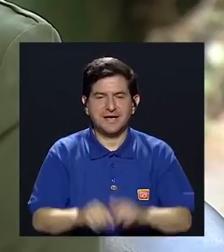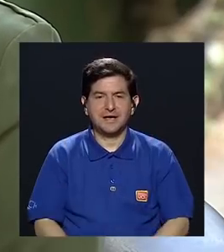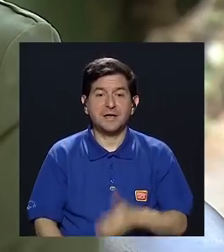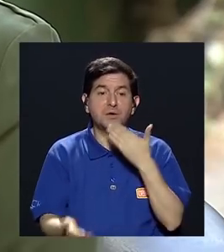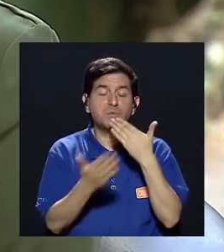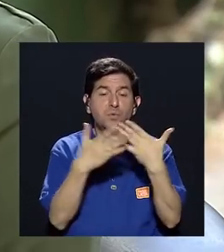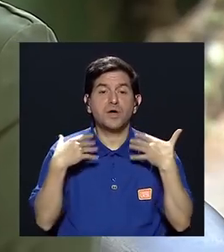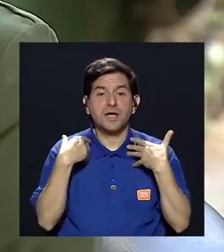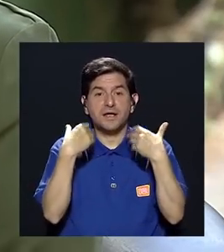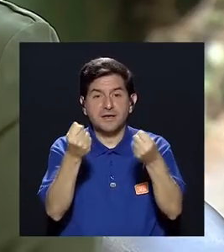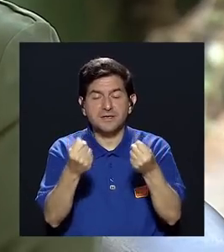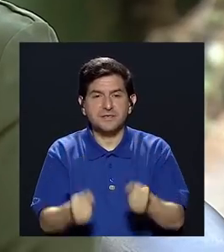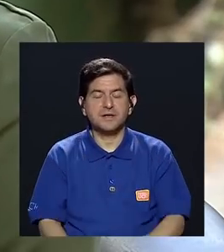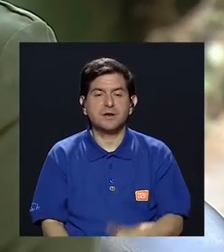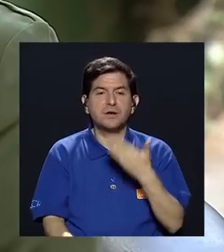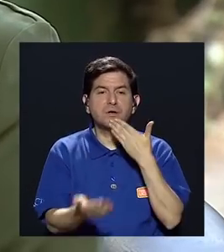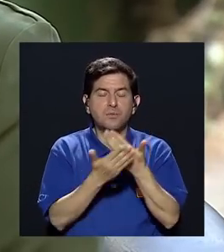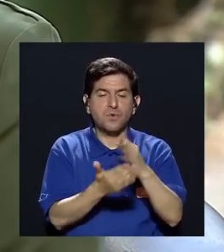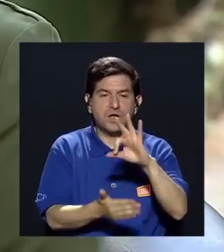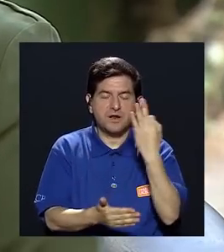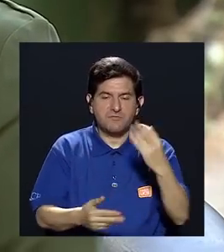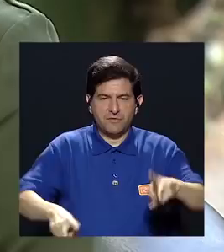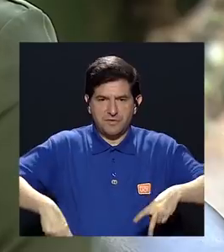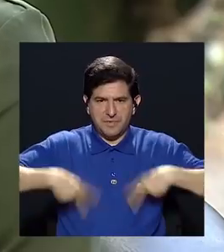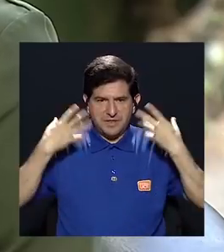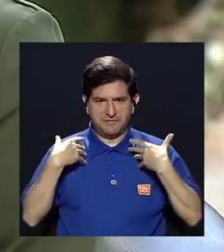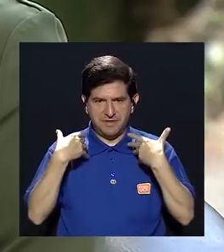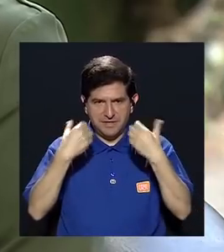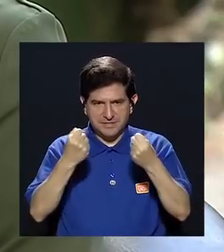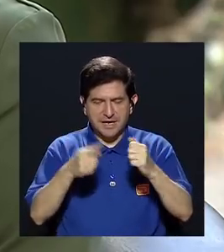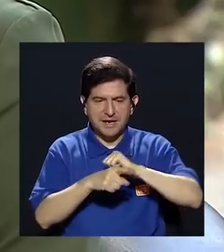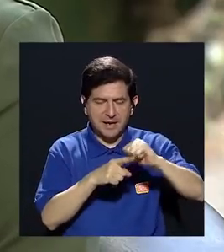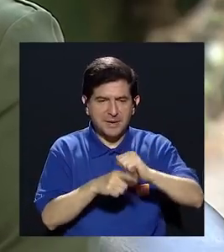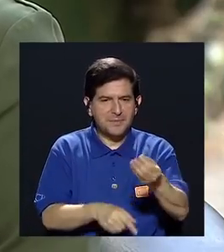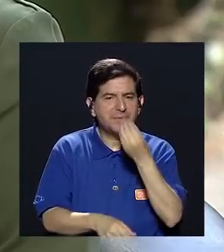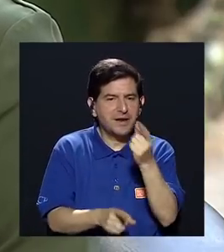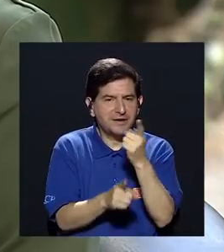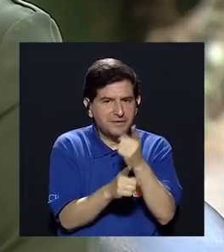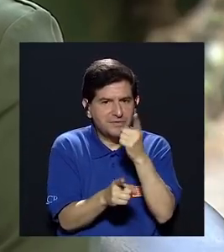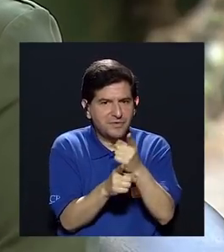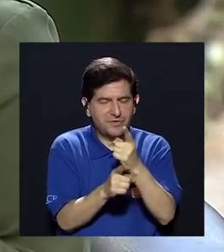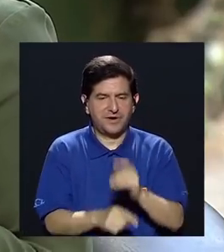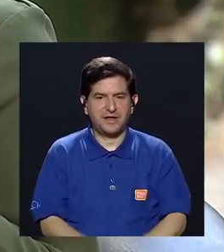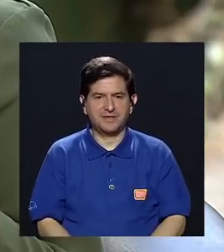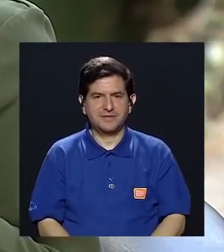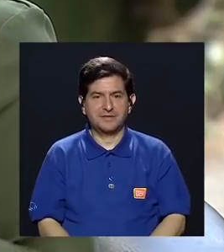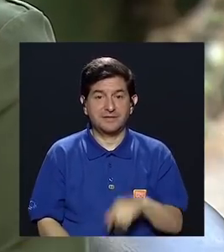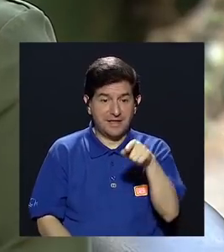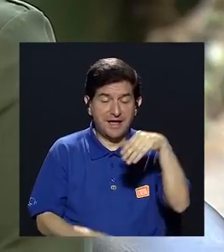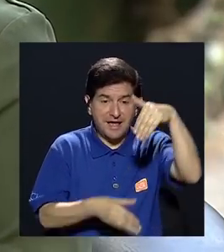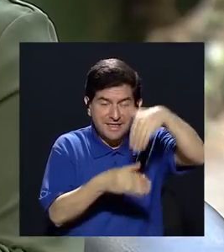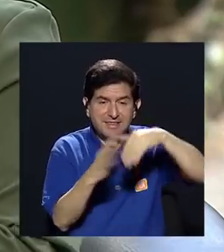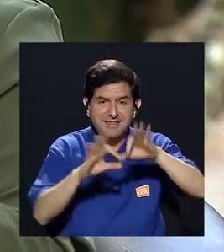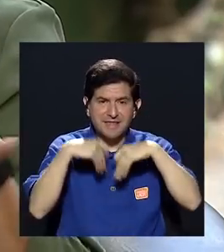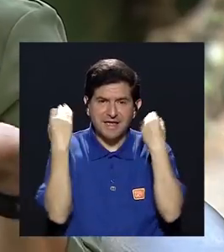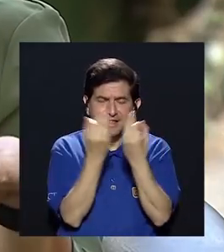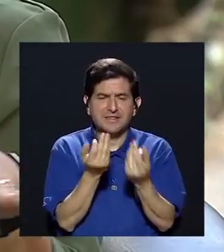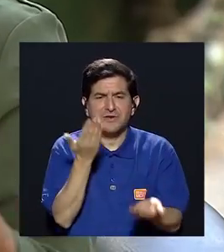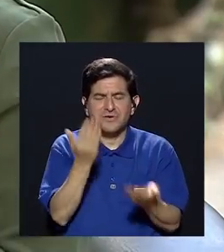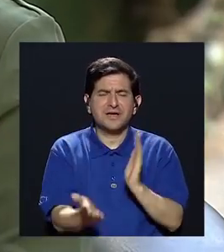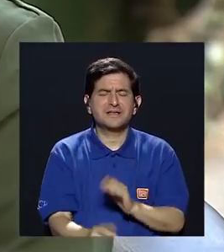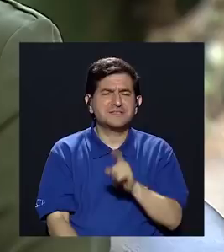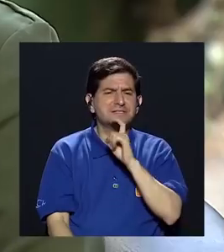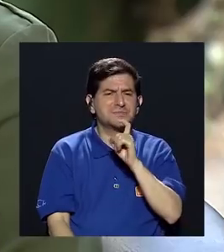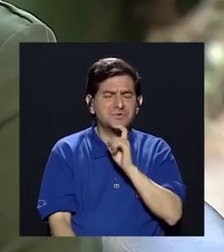para una buena salud, un buen estilo de vida saludable, prácticas alimentarias adecuadas en las familias que tienen